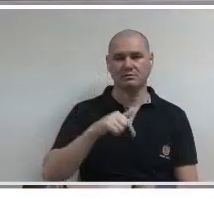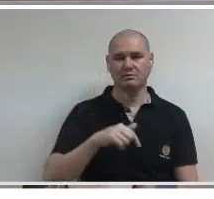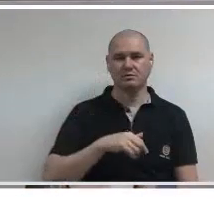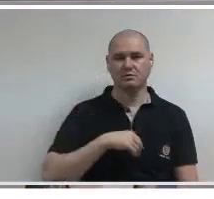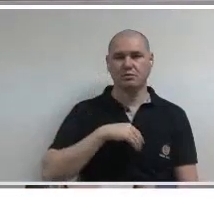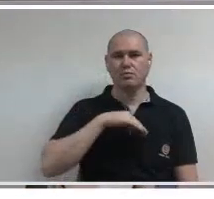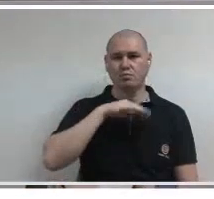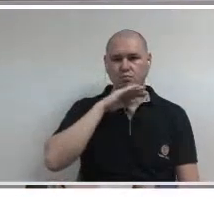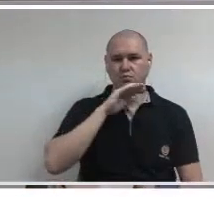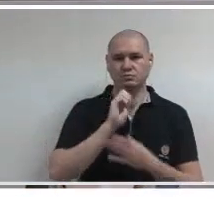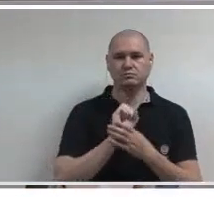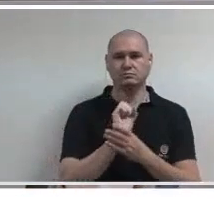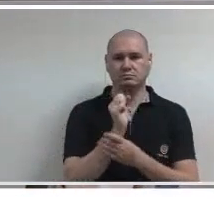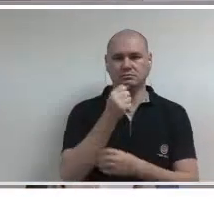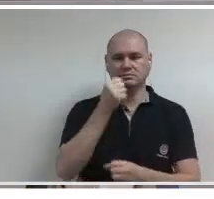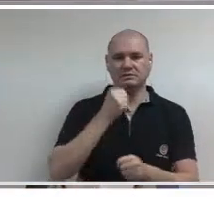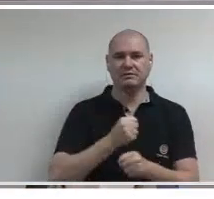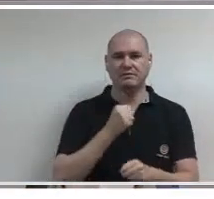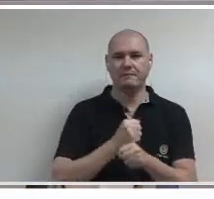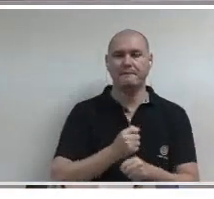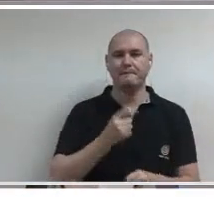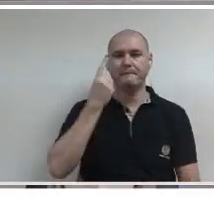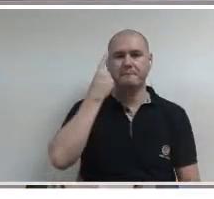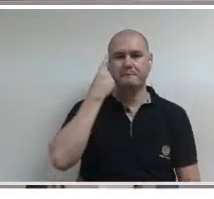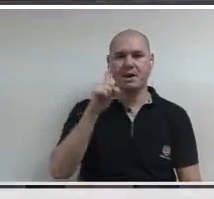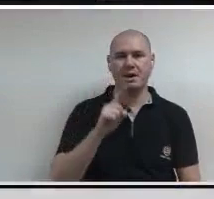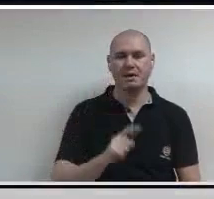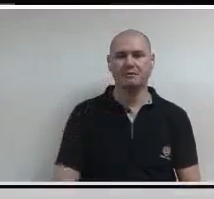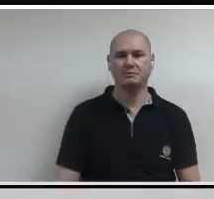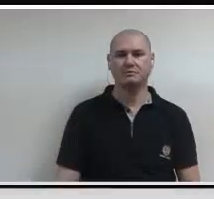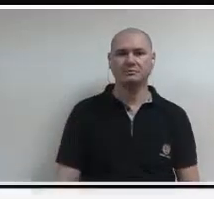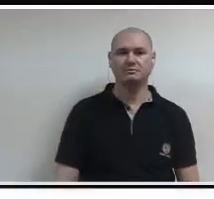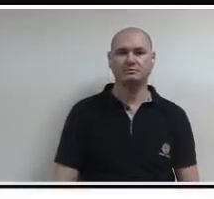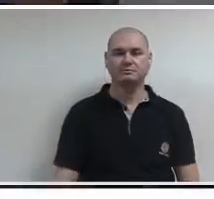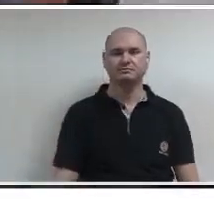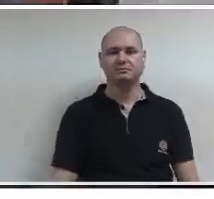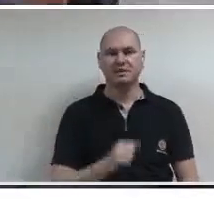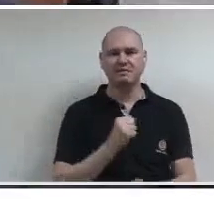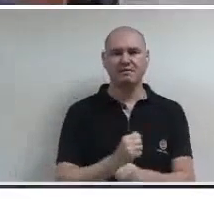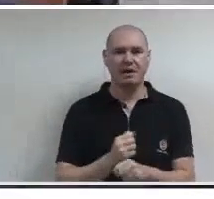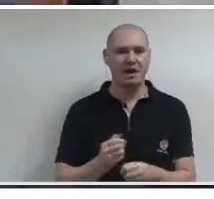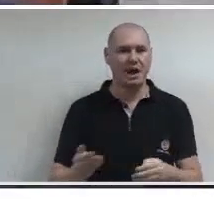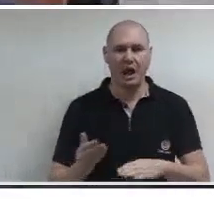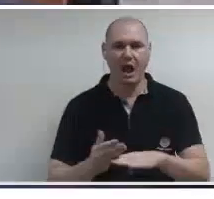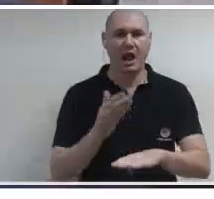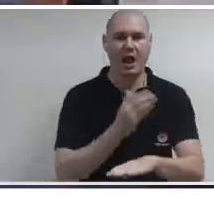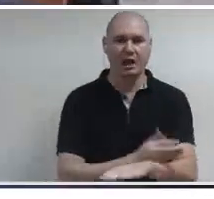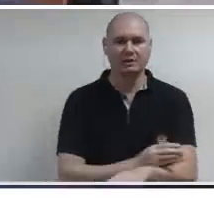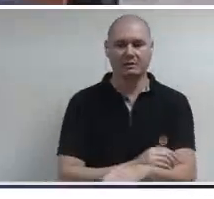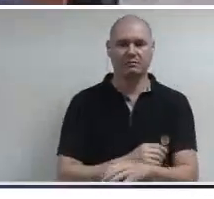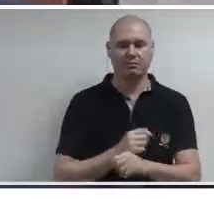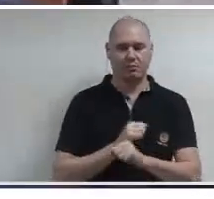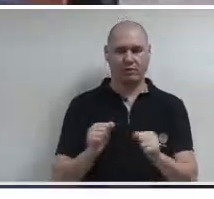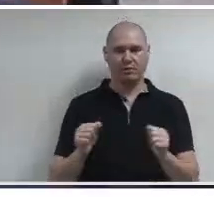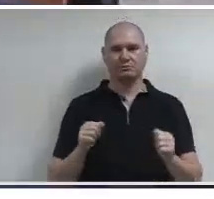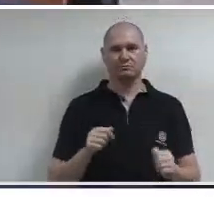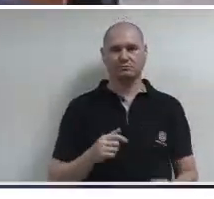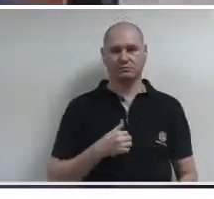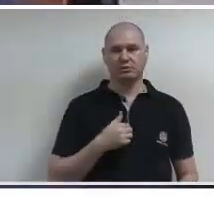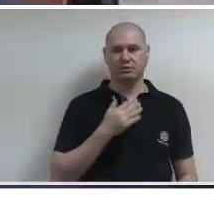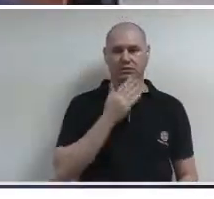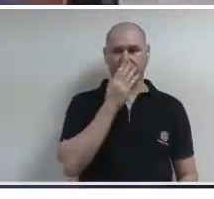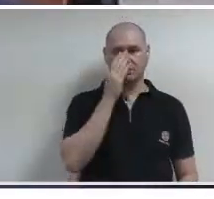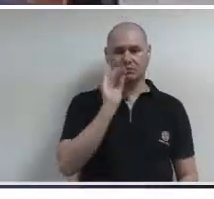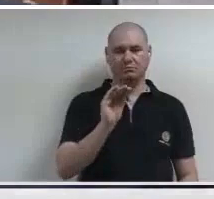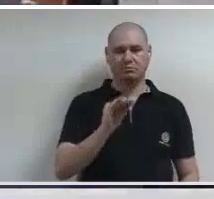presidente, ya está acá mi registro público, único que ya técnico ahí, no, va a bo, tú y ya, y que no, ya, oye, muy al